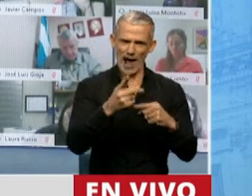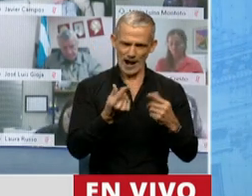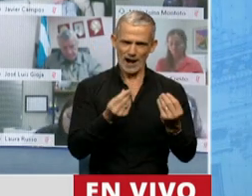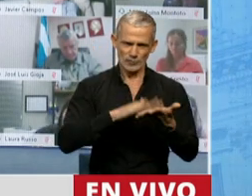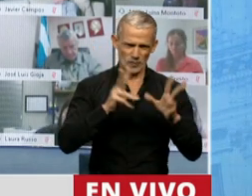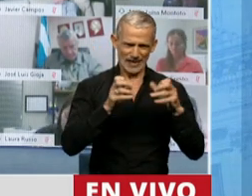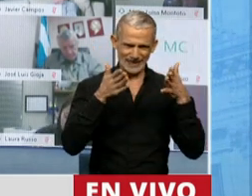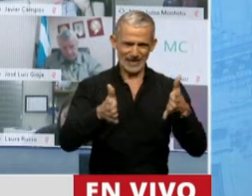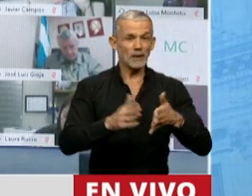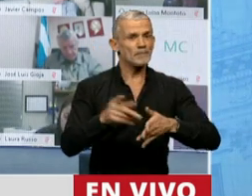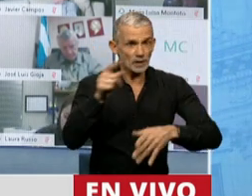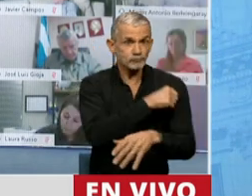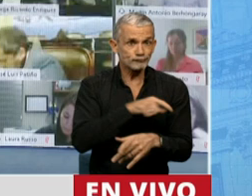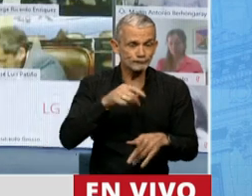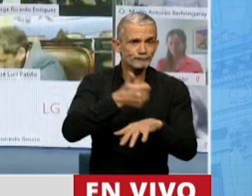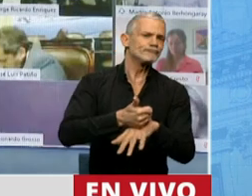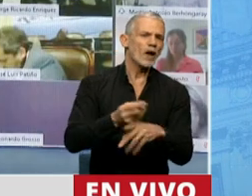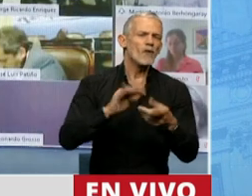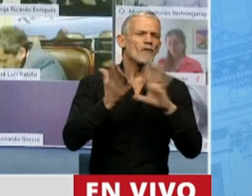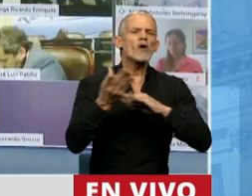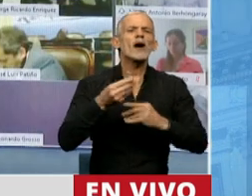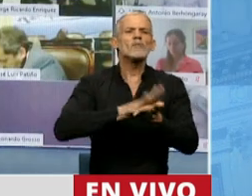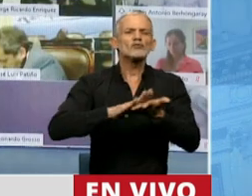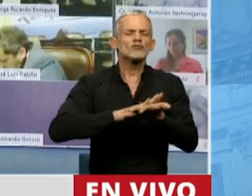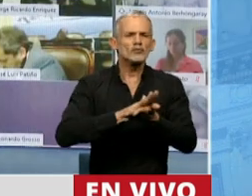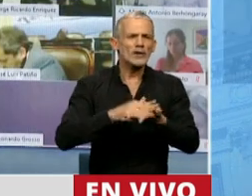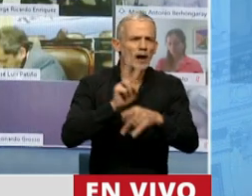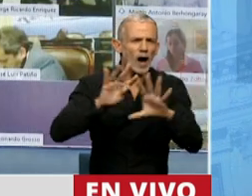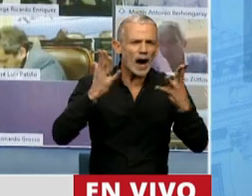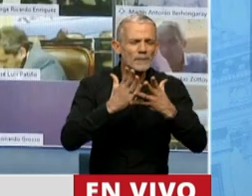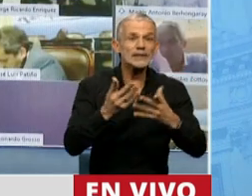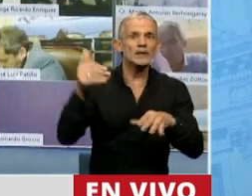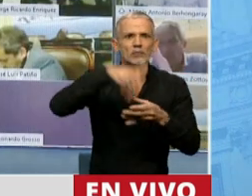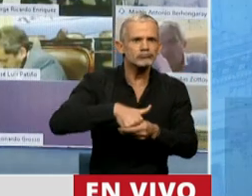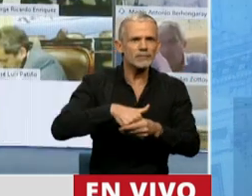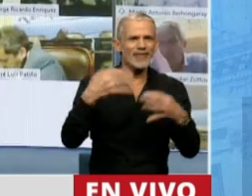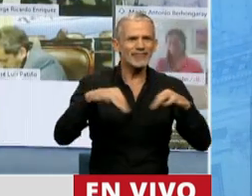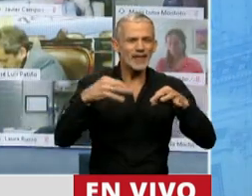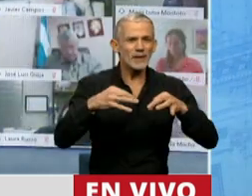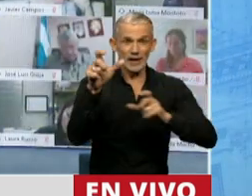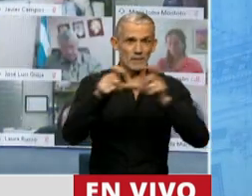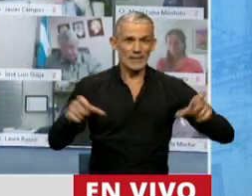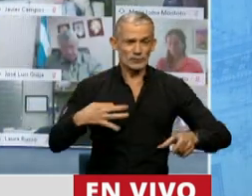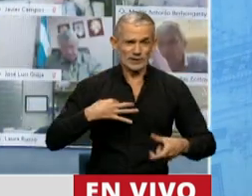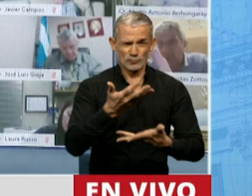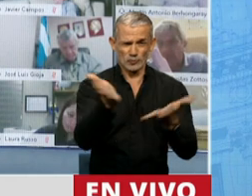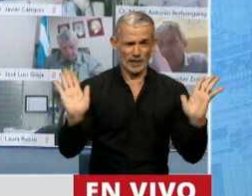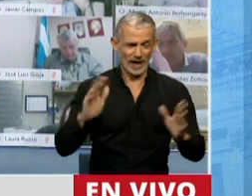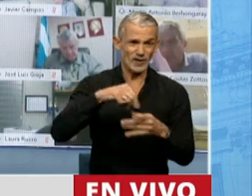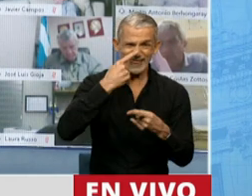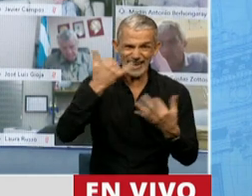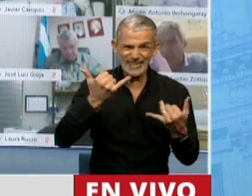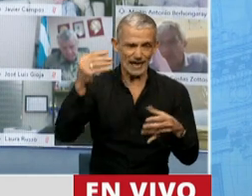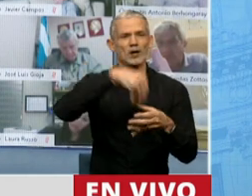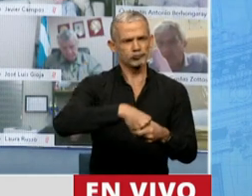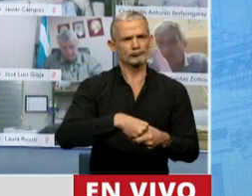y allí se dijo que el mejor modo de tratar las cuestiones ambientales es con la participación de los ciudadanos interesados Esta